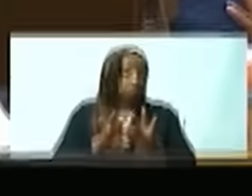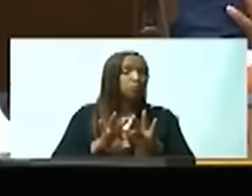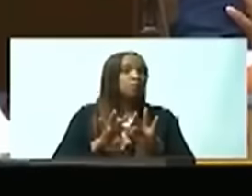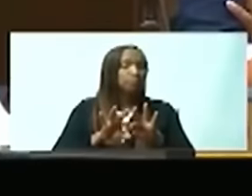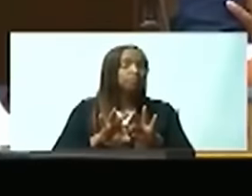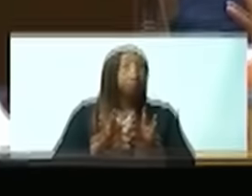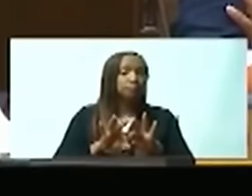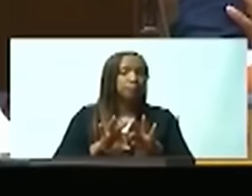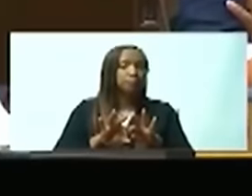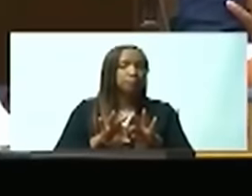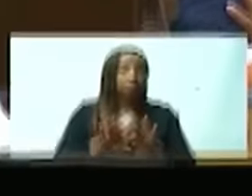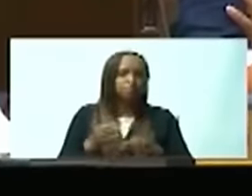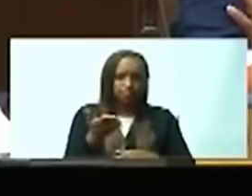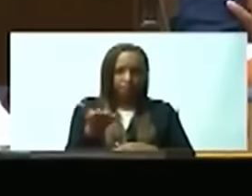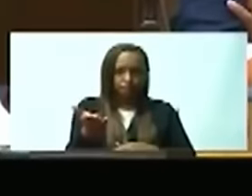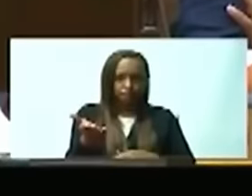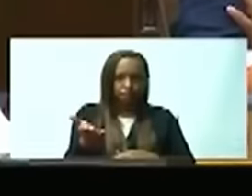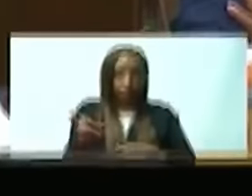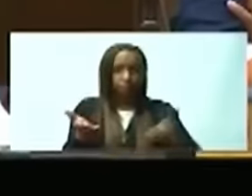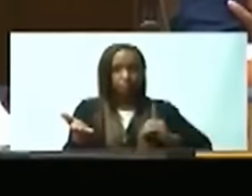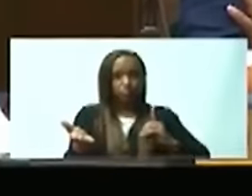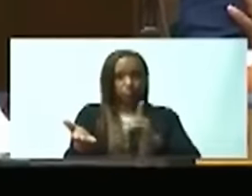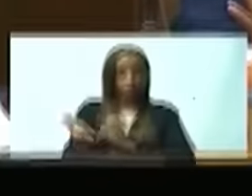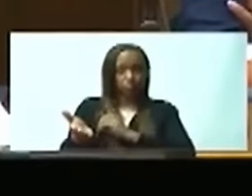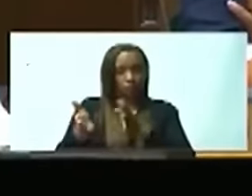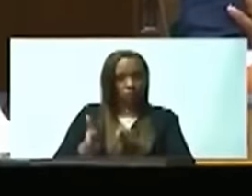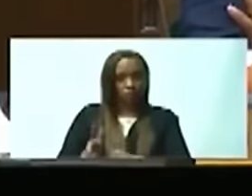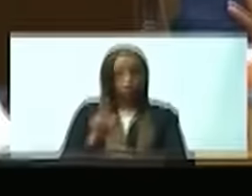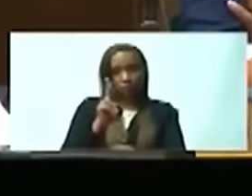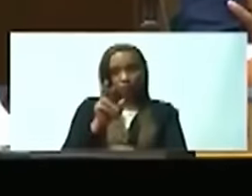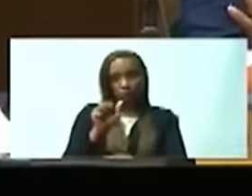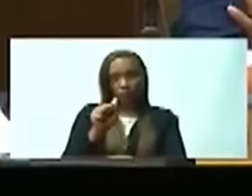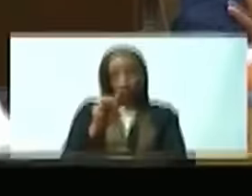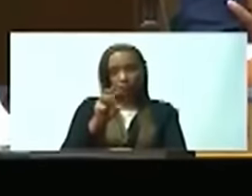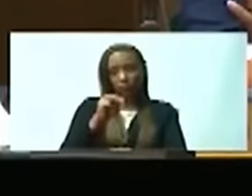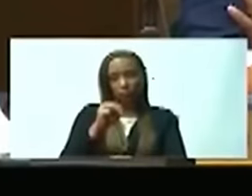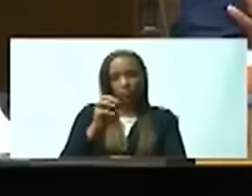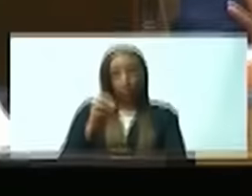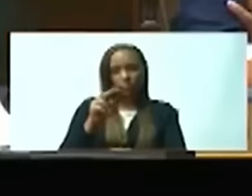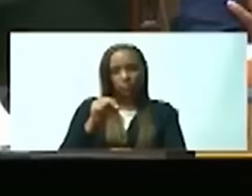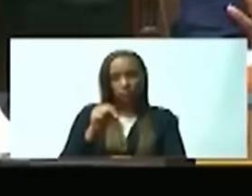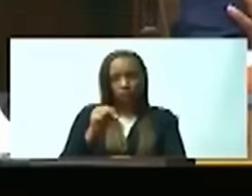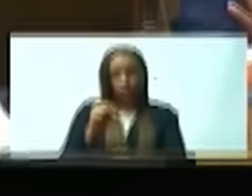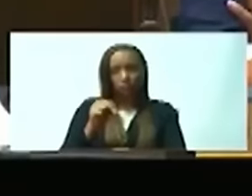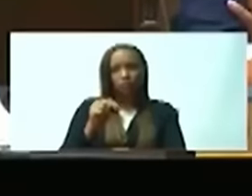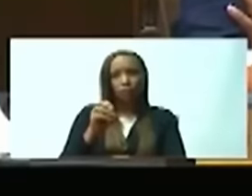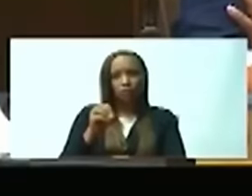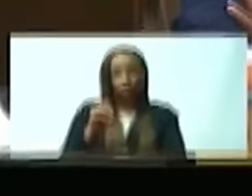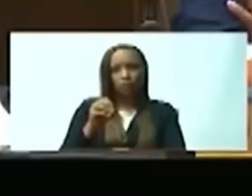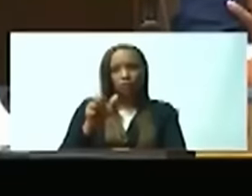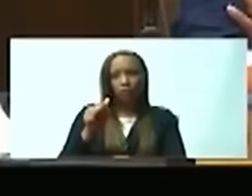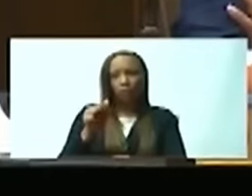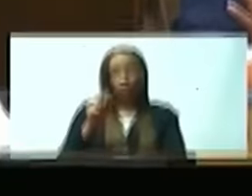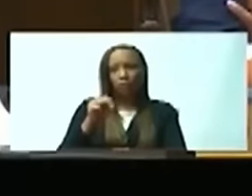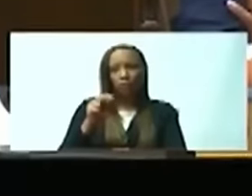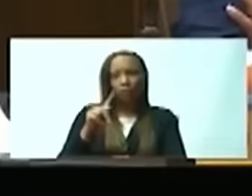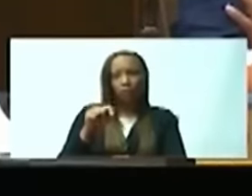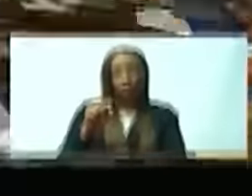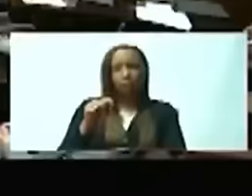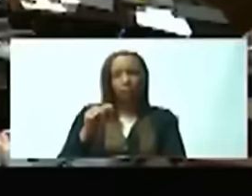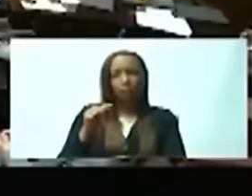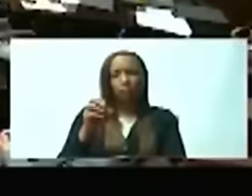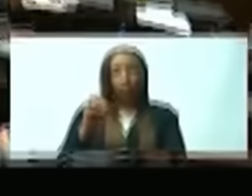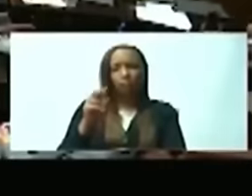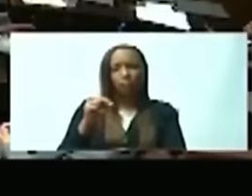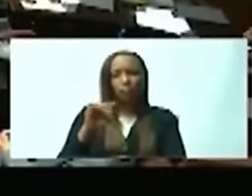Adelante, honorable diputado Ramón Antonio Bueno Patiño. Bien, buenos